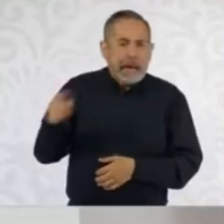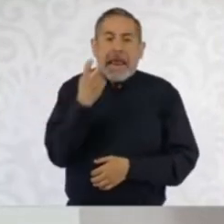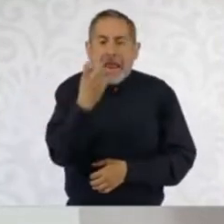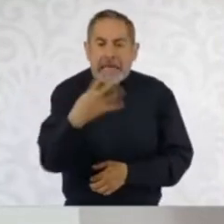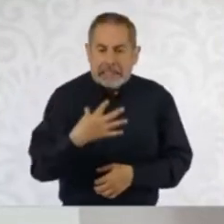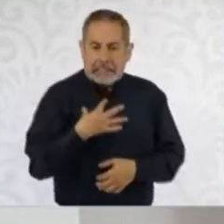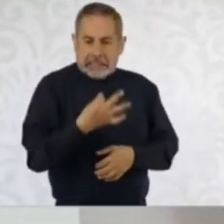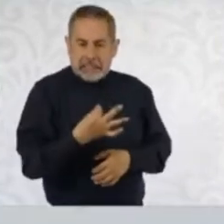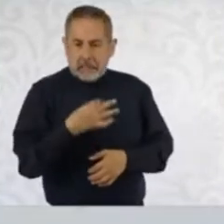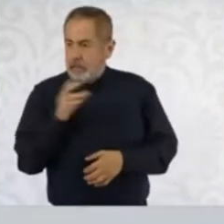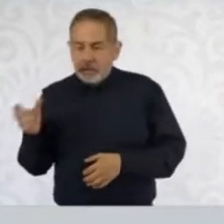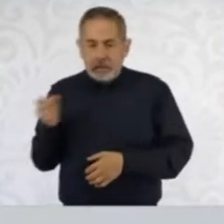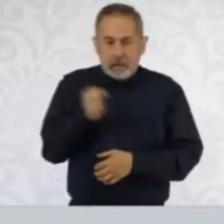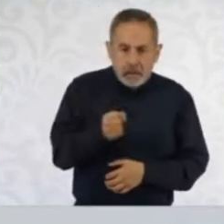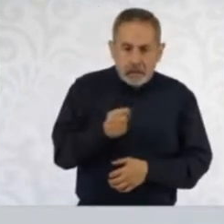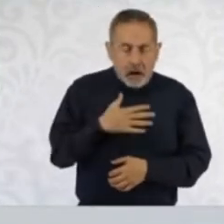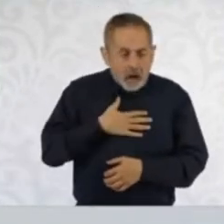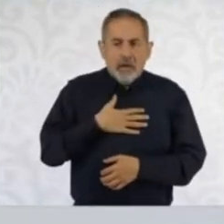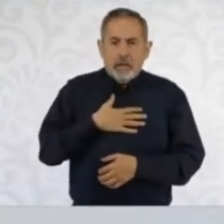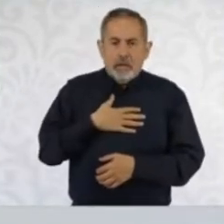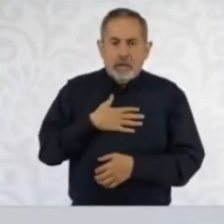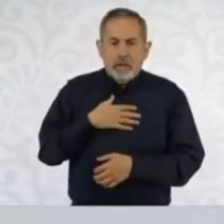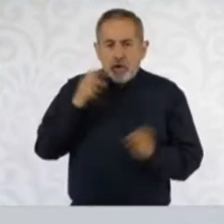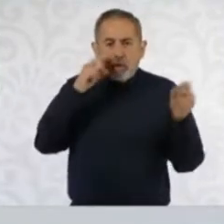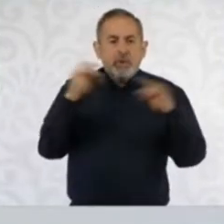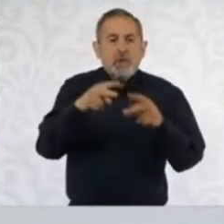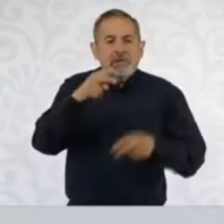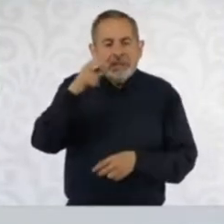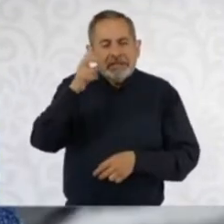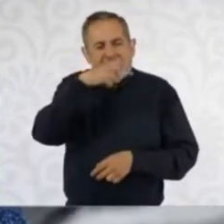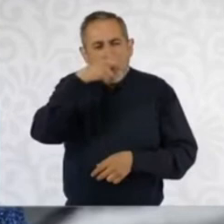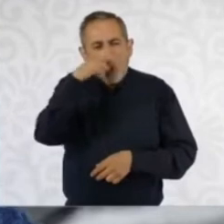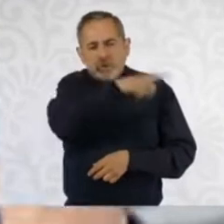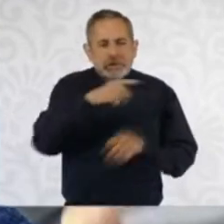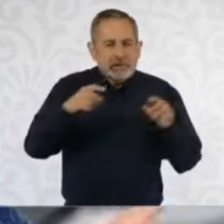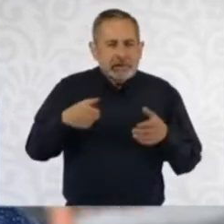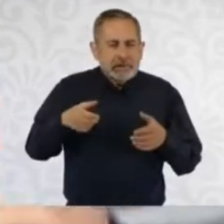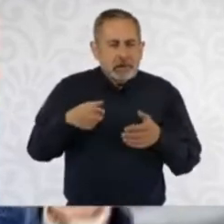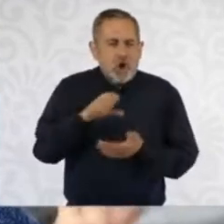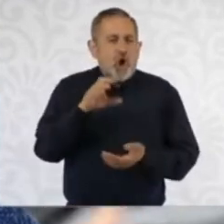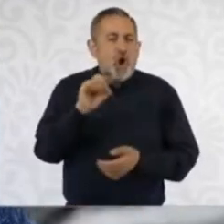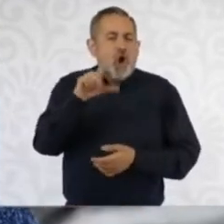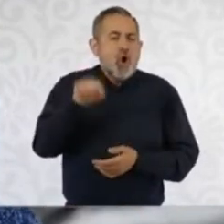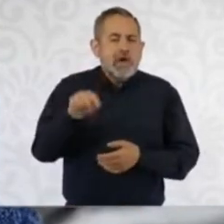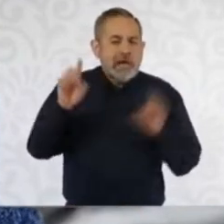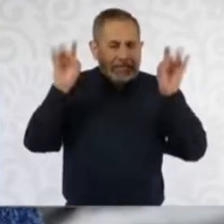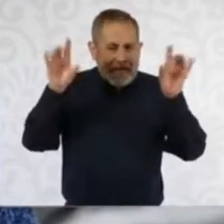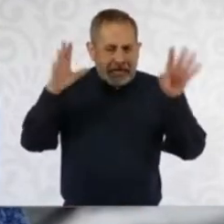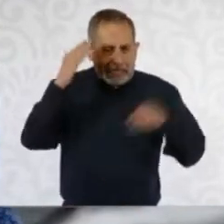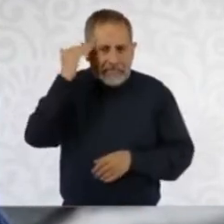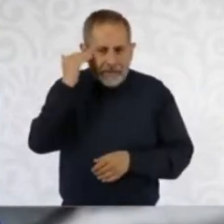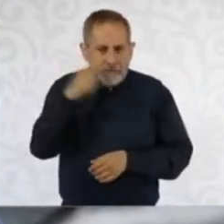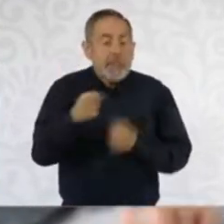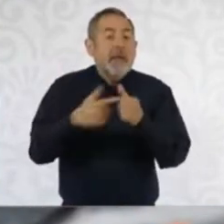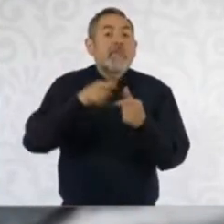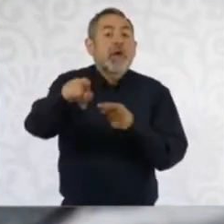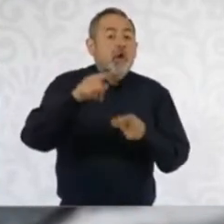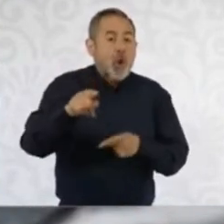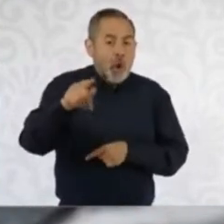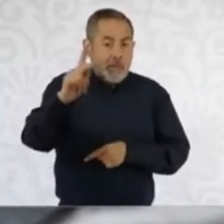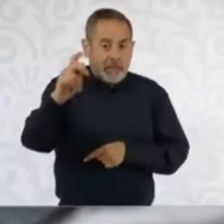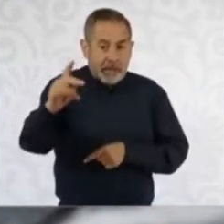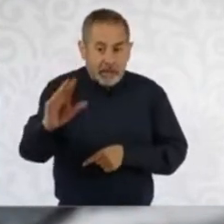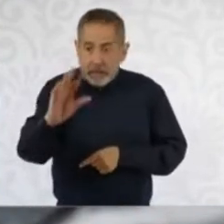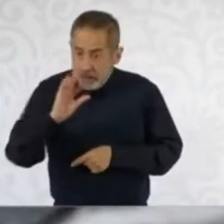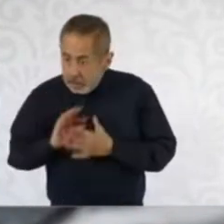llegué al gobierno. Nos vimos en el Sanborns de San Ángel. Primero me buscó Pepe y le dije, pues déjame platicarlo con la familia. Finalmente decidí que